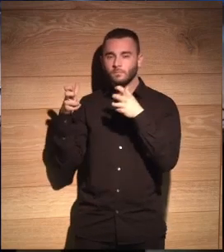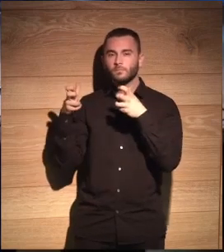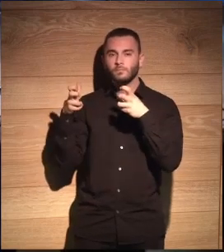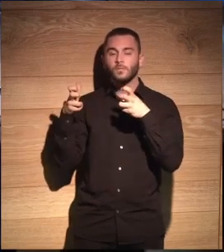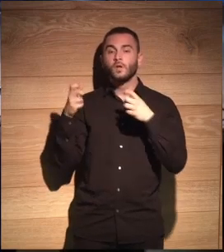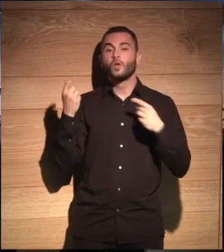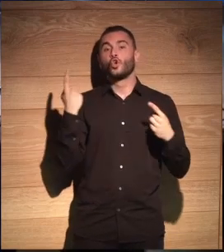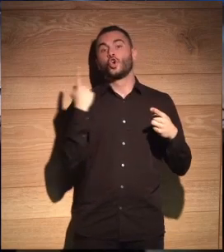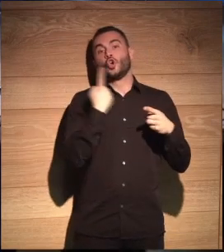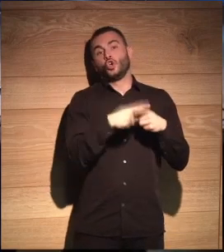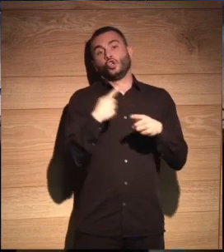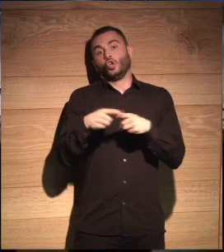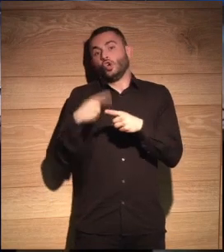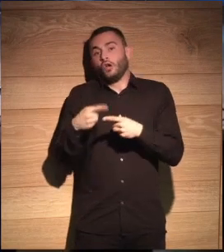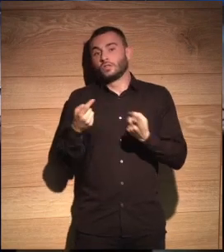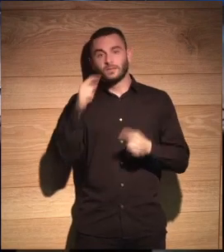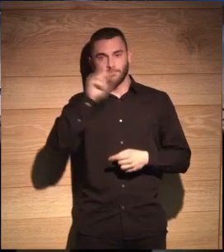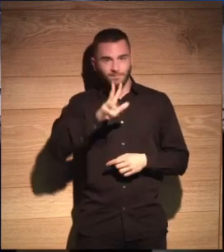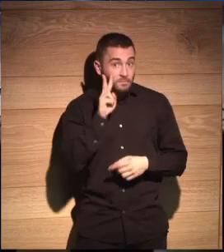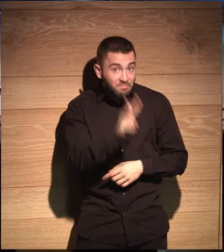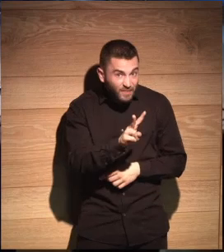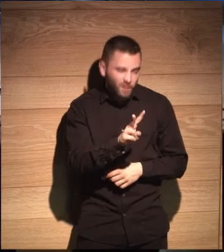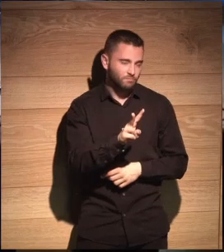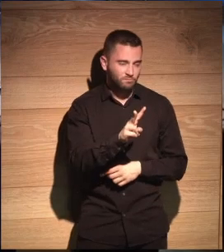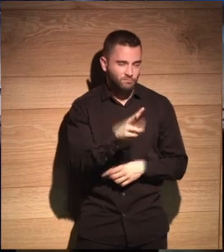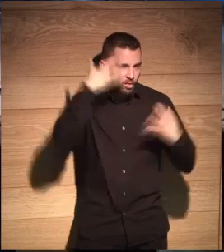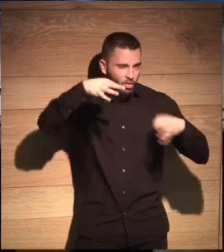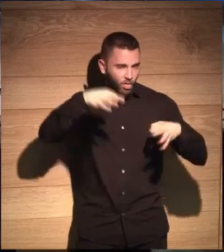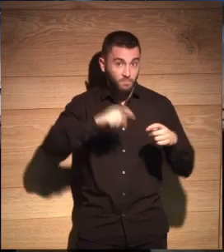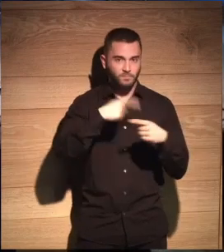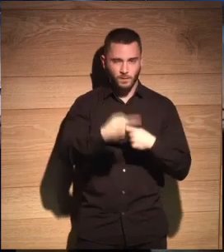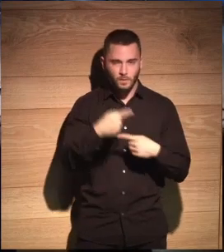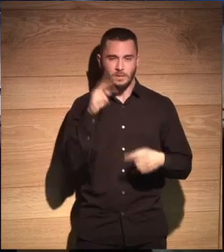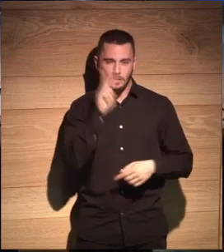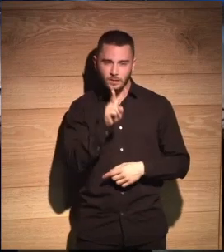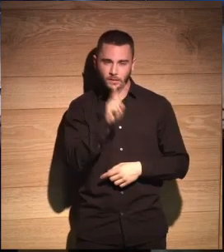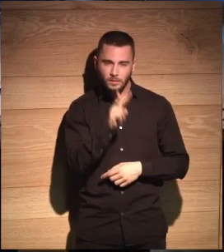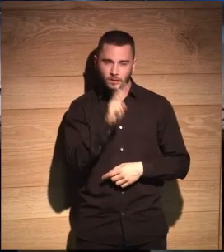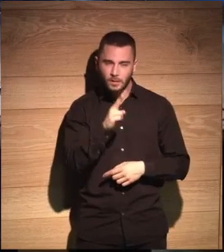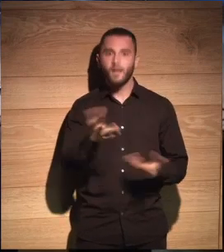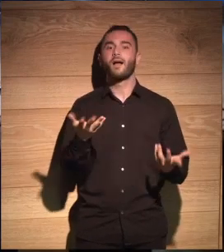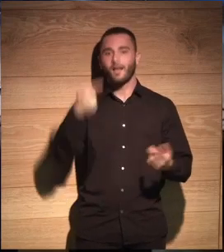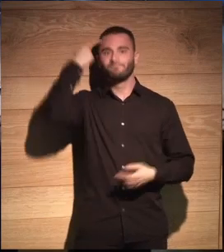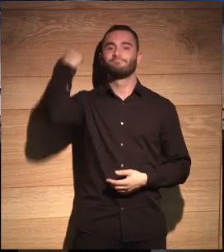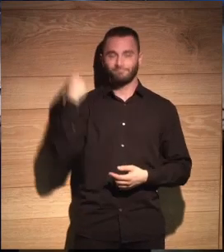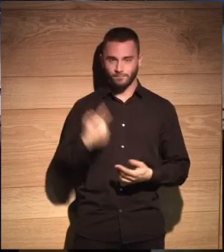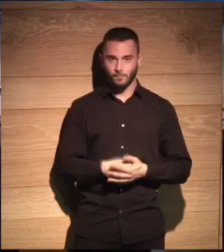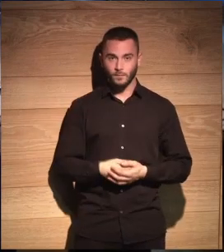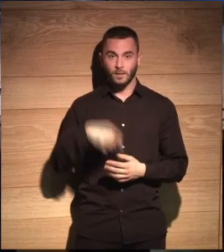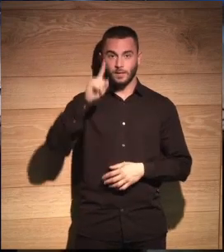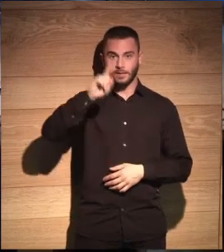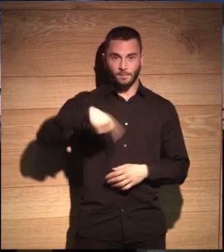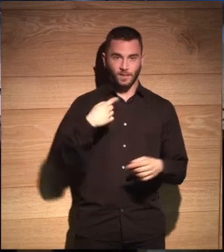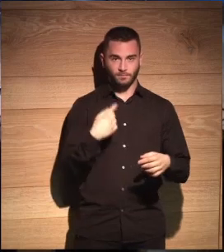forma, a primera vista, digamos, no percibe. También hemos introducido una mecánica de